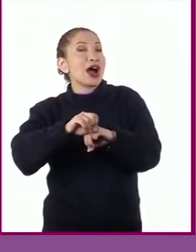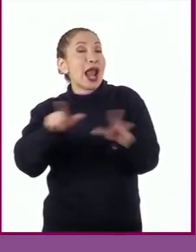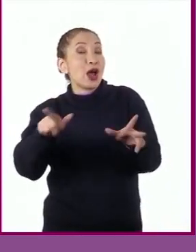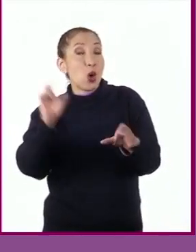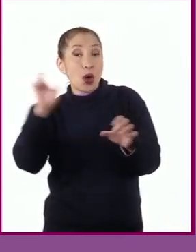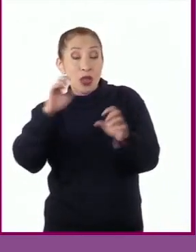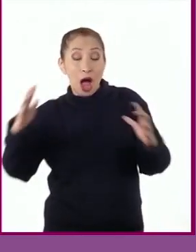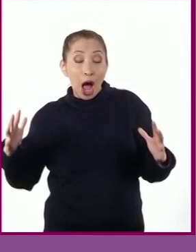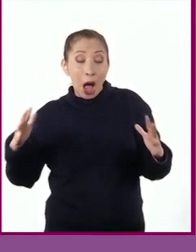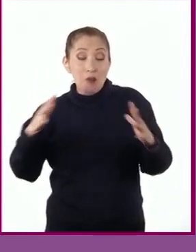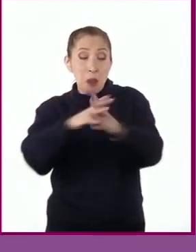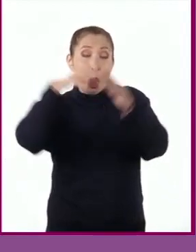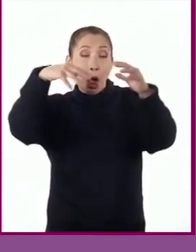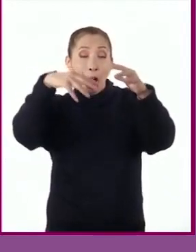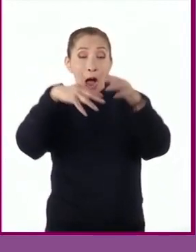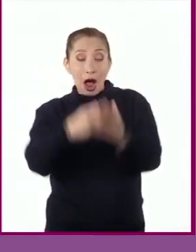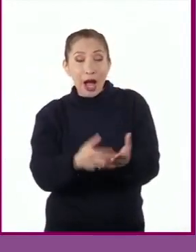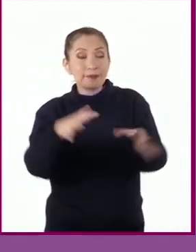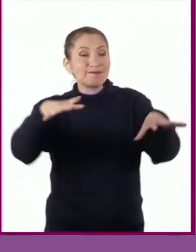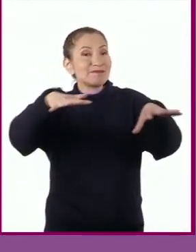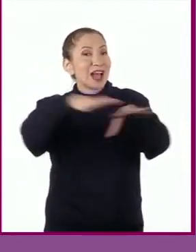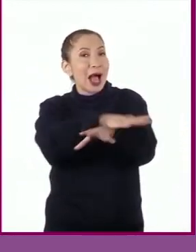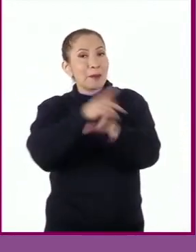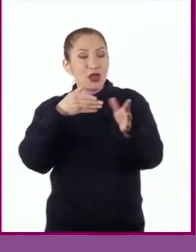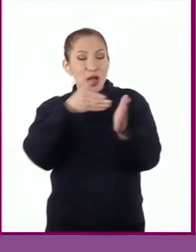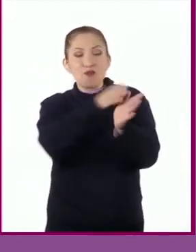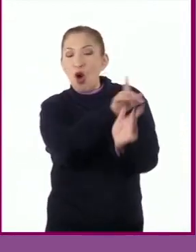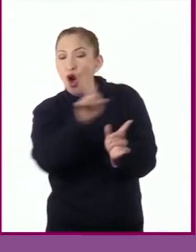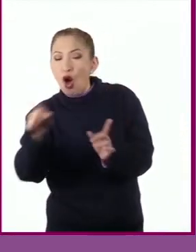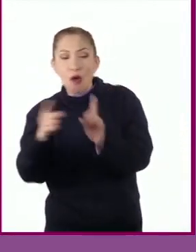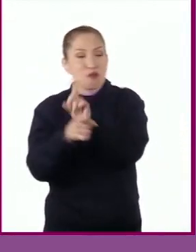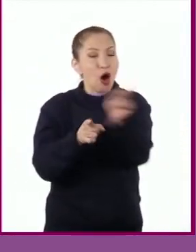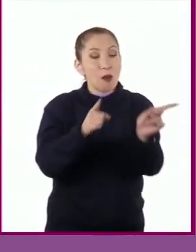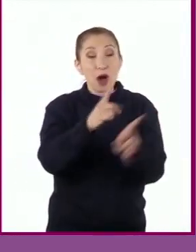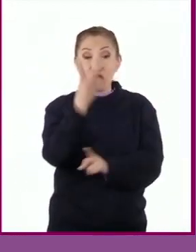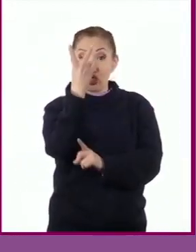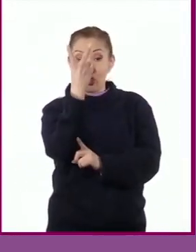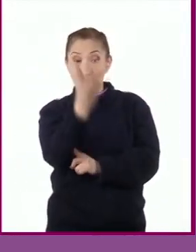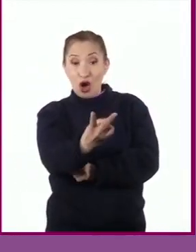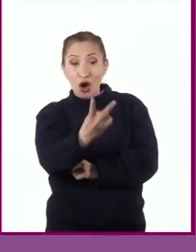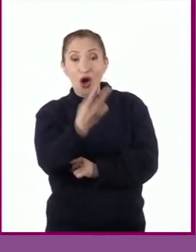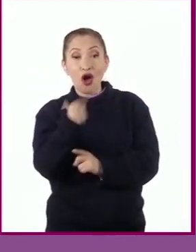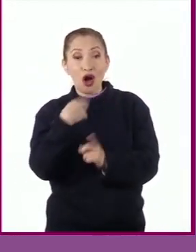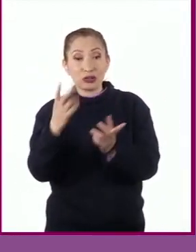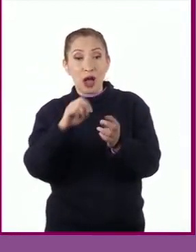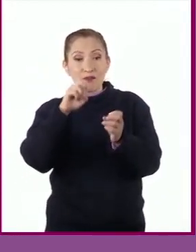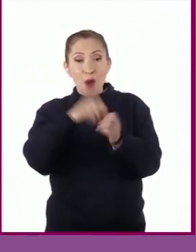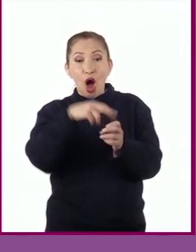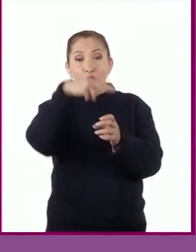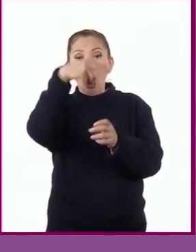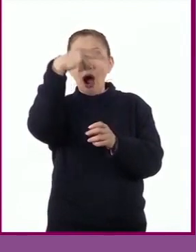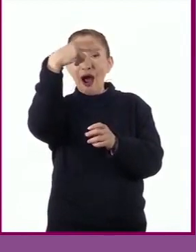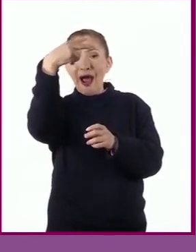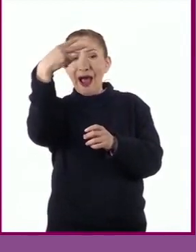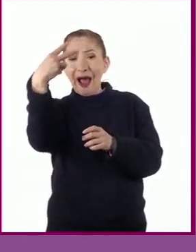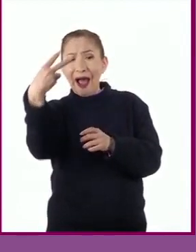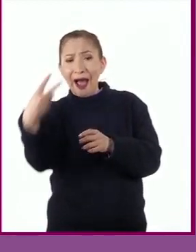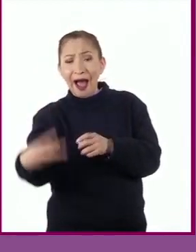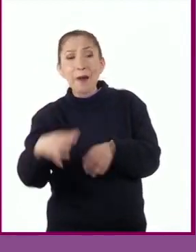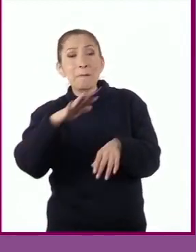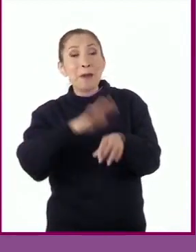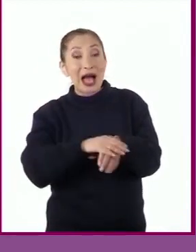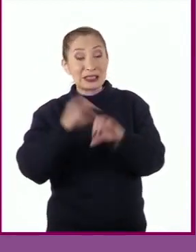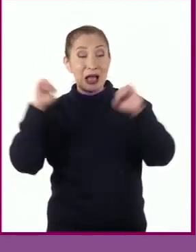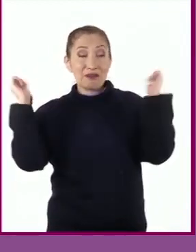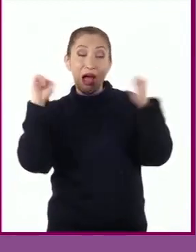al chocar entre sí, ha modificado su dirección. 2 de ellos han salido proyectados, especialmente